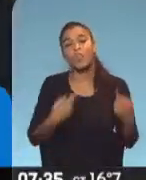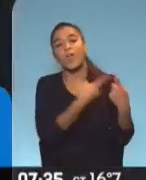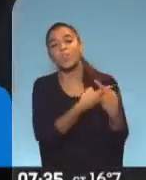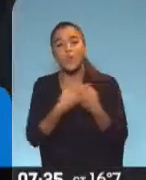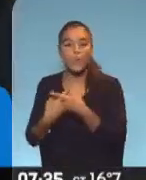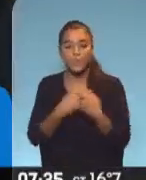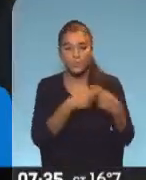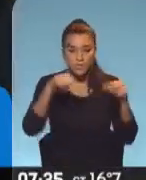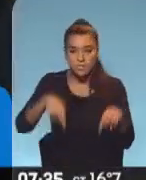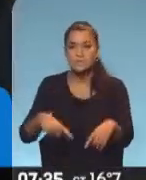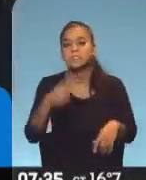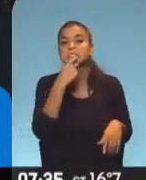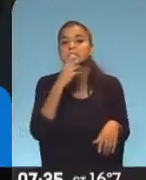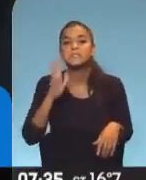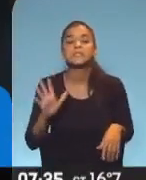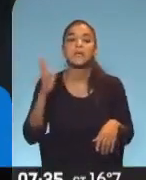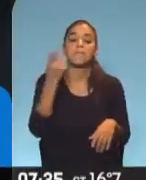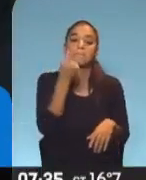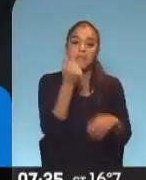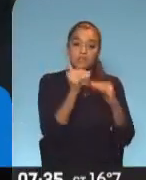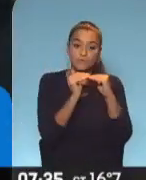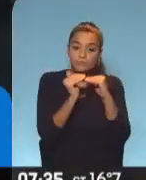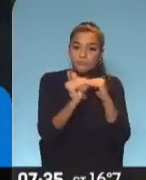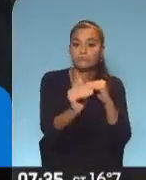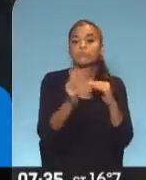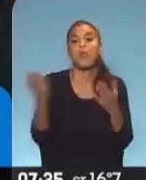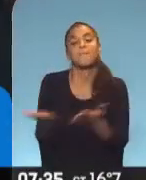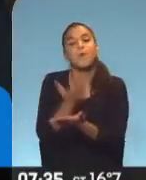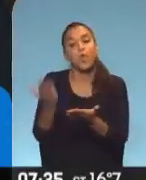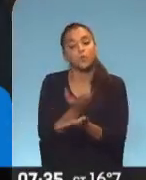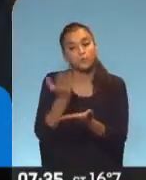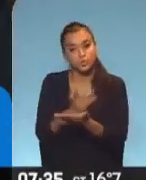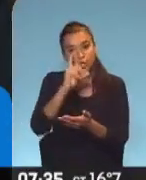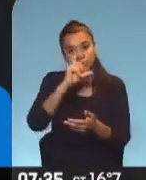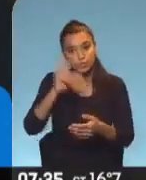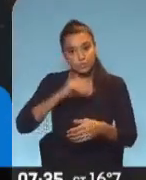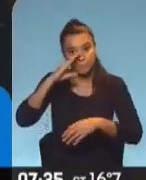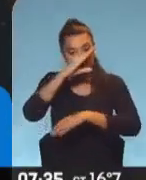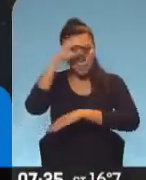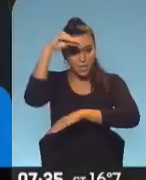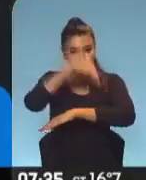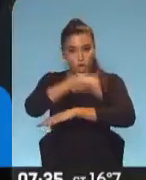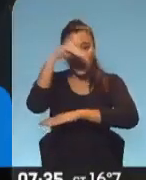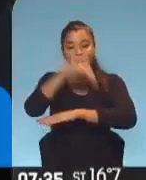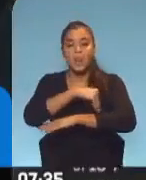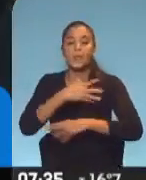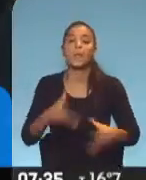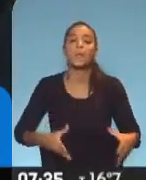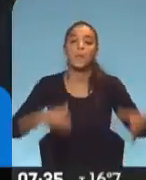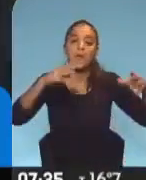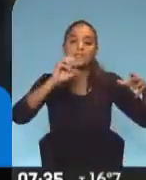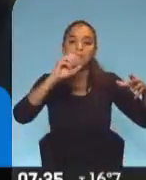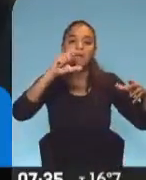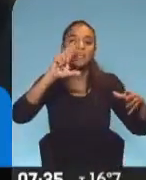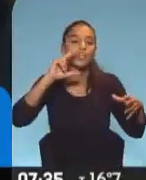si se establece un precio sostén a la producción petrolera con lo que se conoce como barril criollo, que